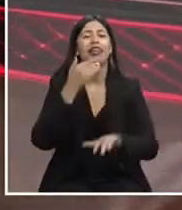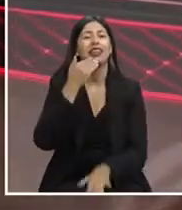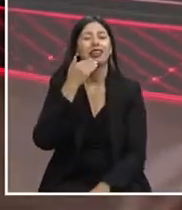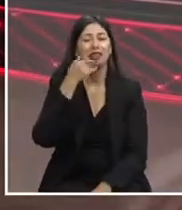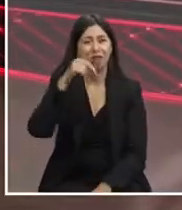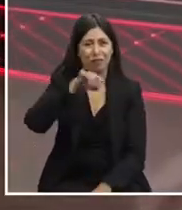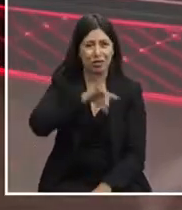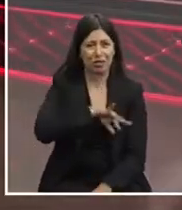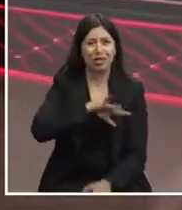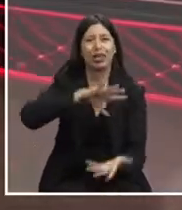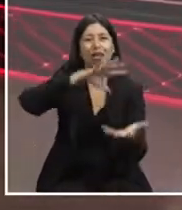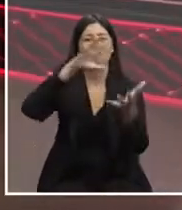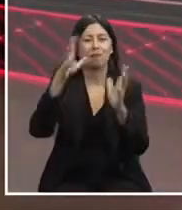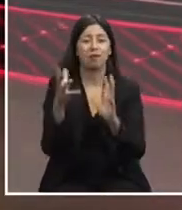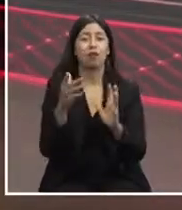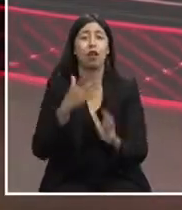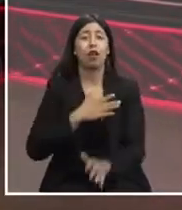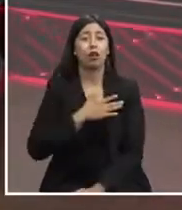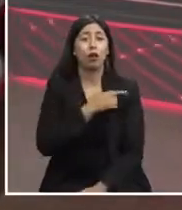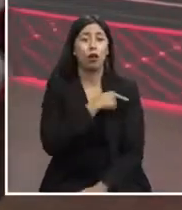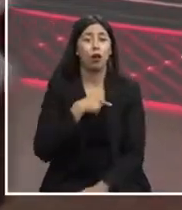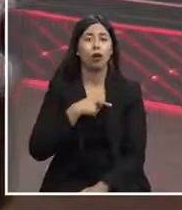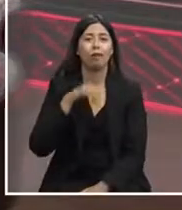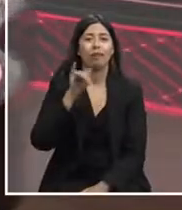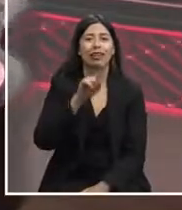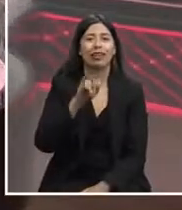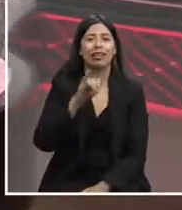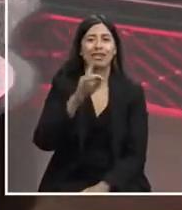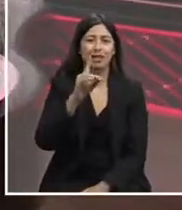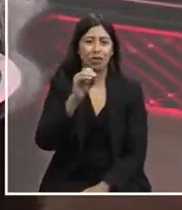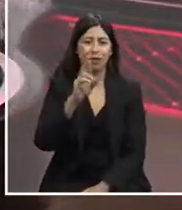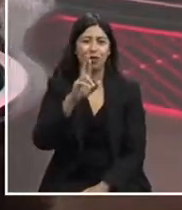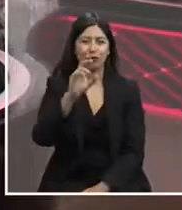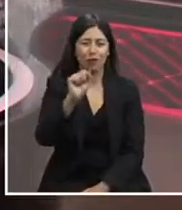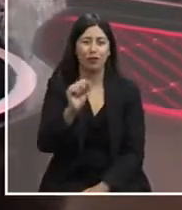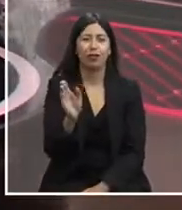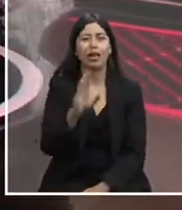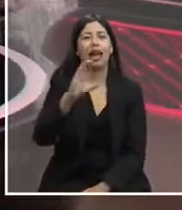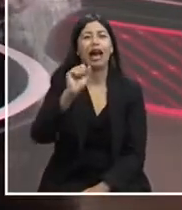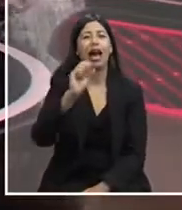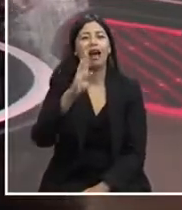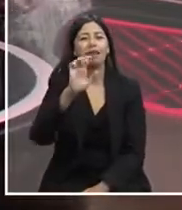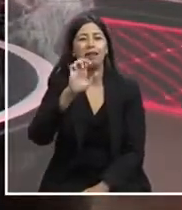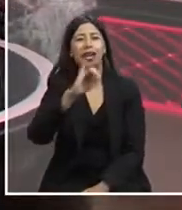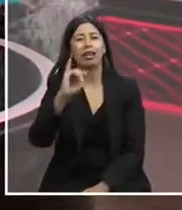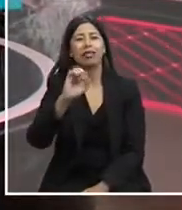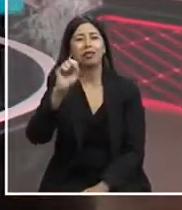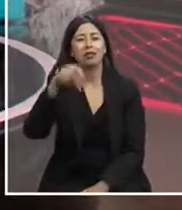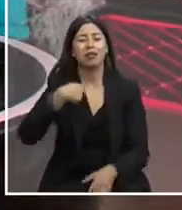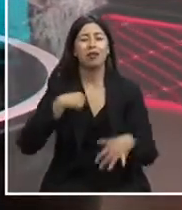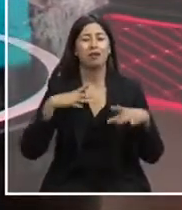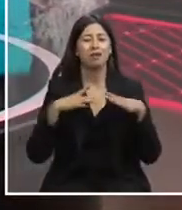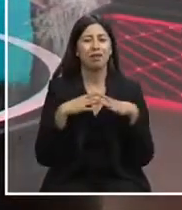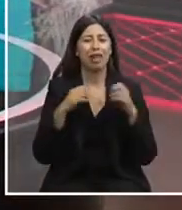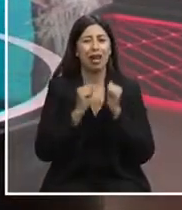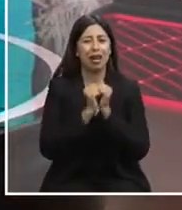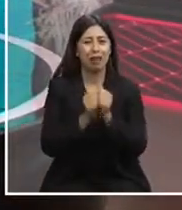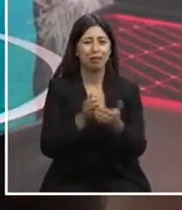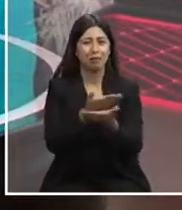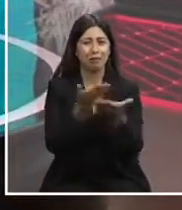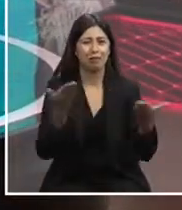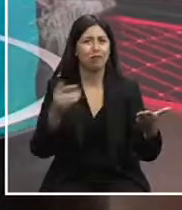Mi nombre es Isidora Cabezón y estoy muy feliz de poder acompañarlos y acompañarlas en esta jornada donde tendremos grandes